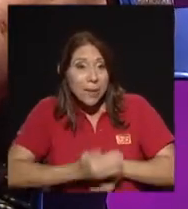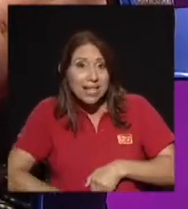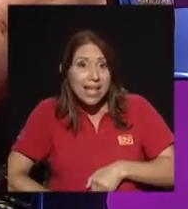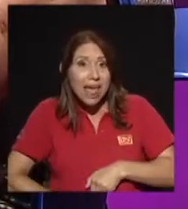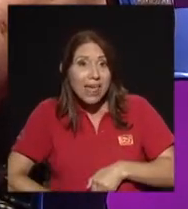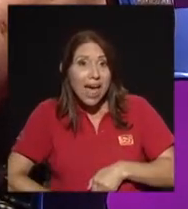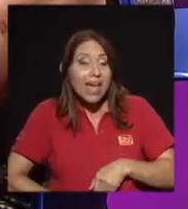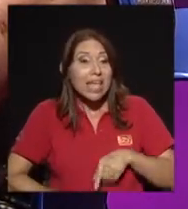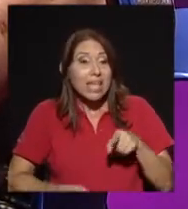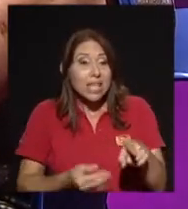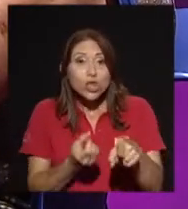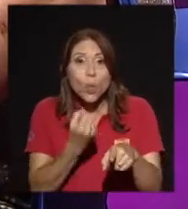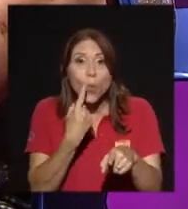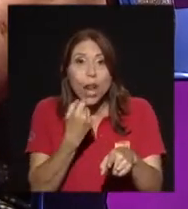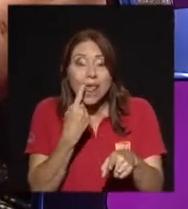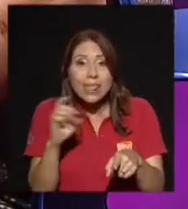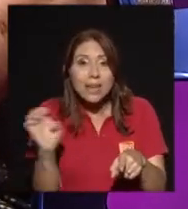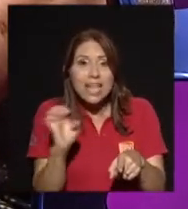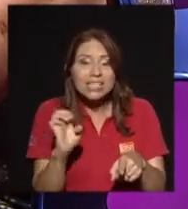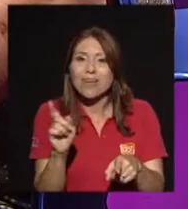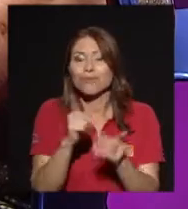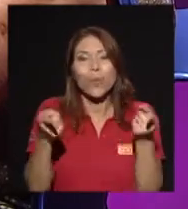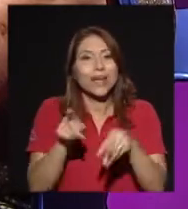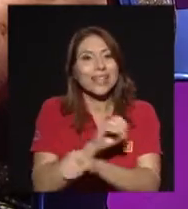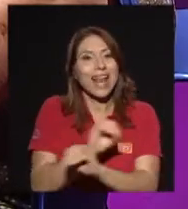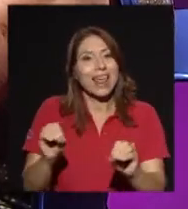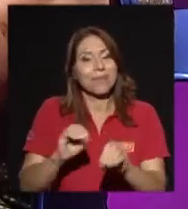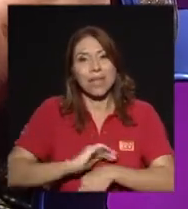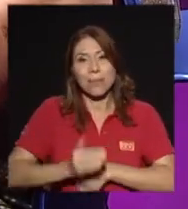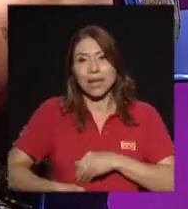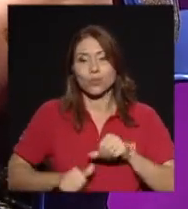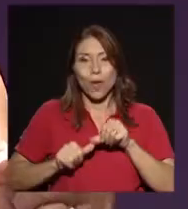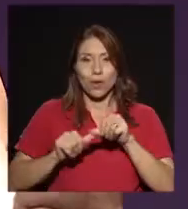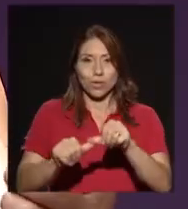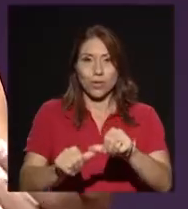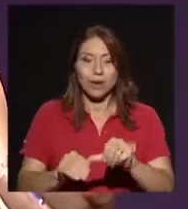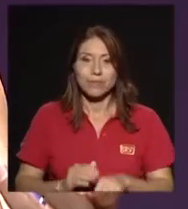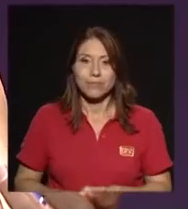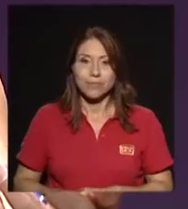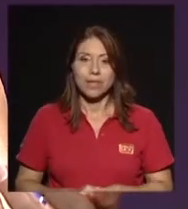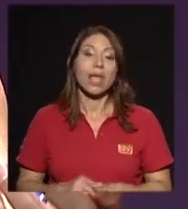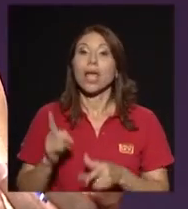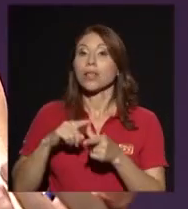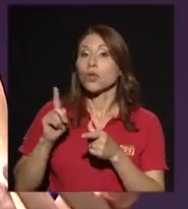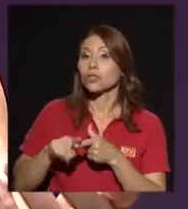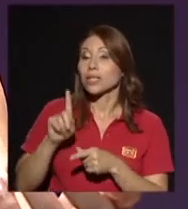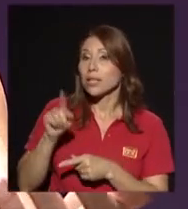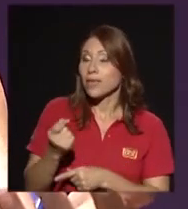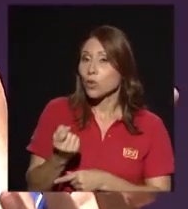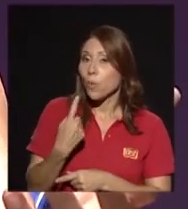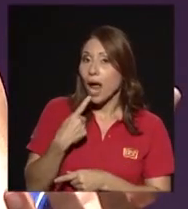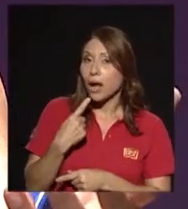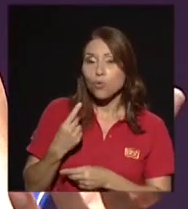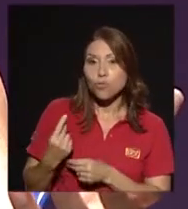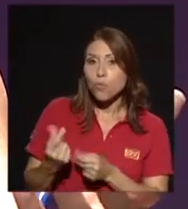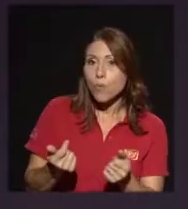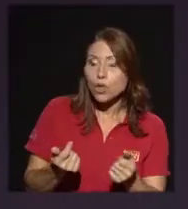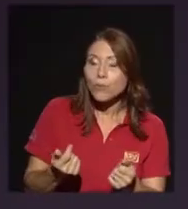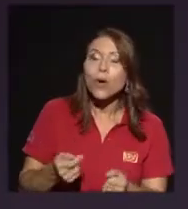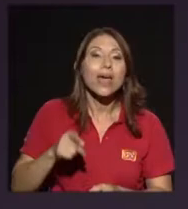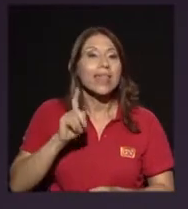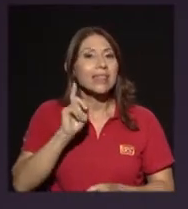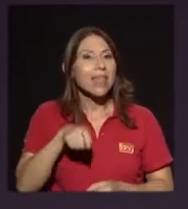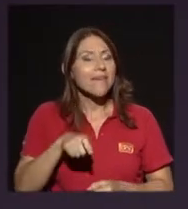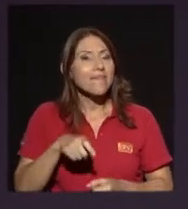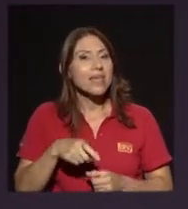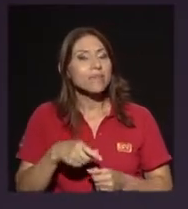emergencia, está embarazada, no pasa nada, el embarazo va a continuar con toda la normalidad. Entonces habría que tomarlo muy, muy pronto. Hay que tomarlo.